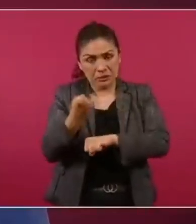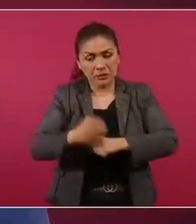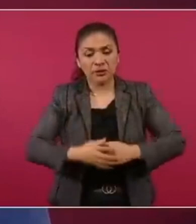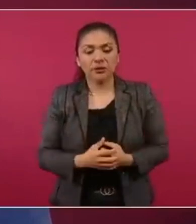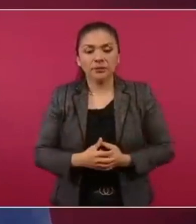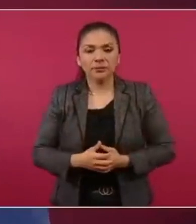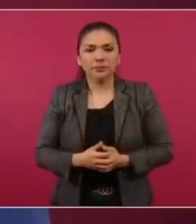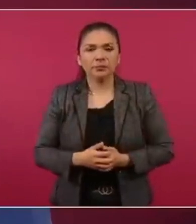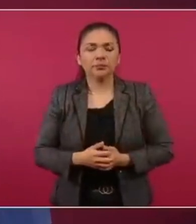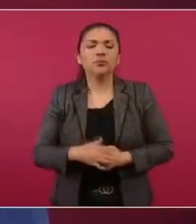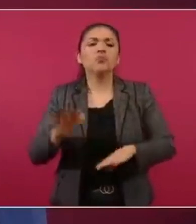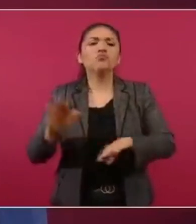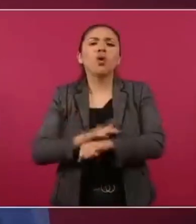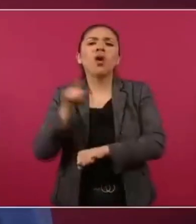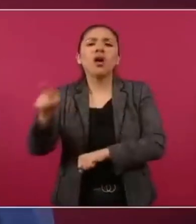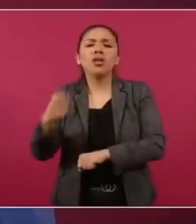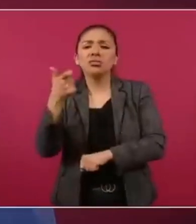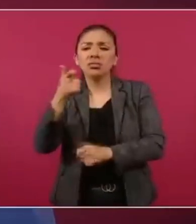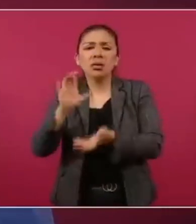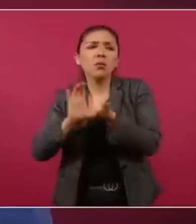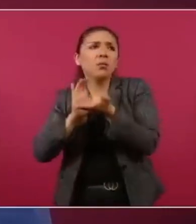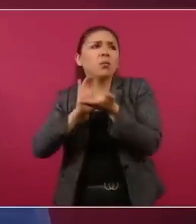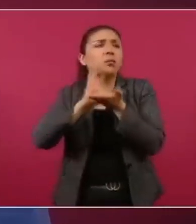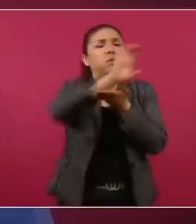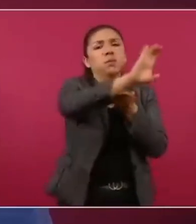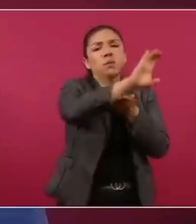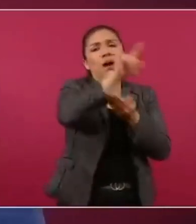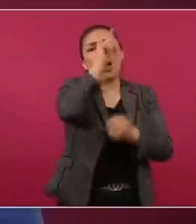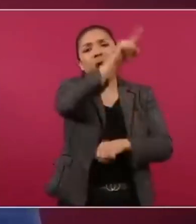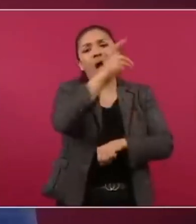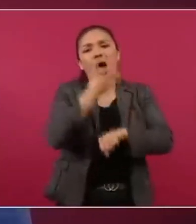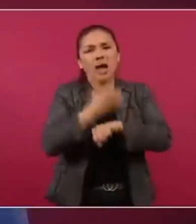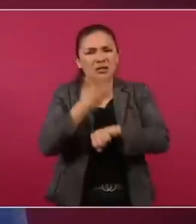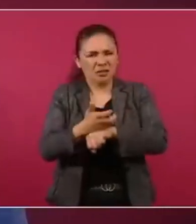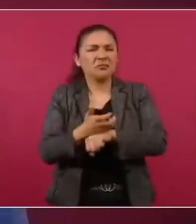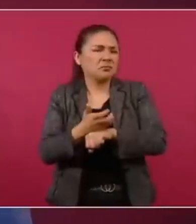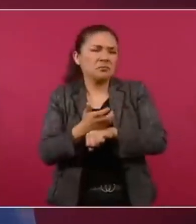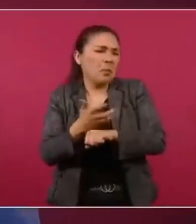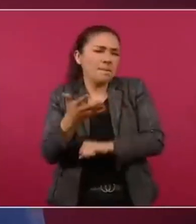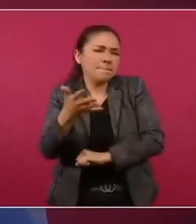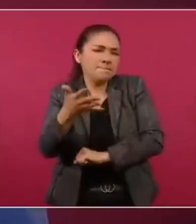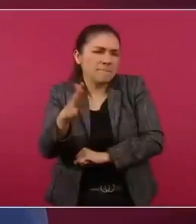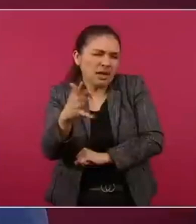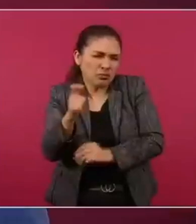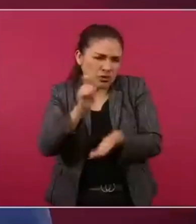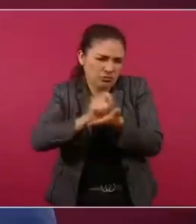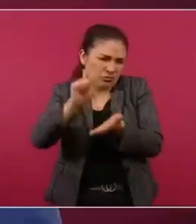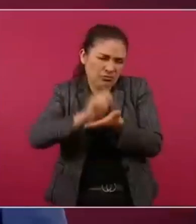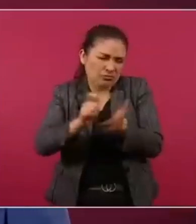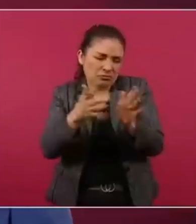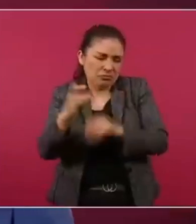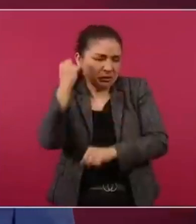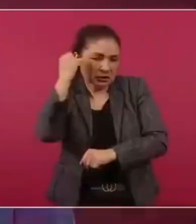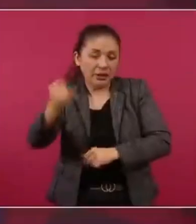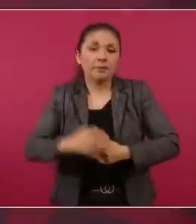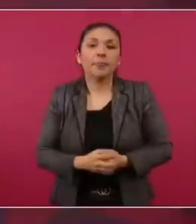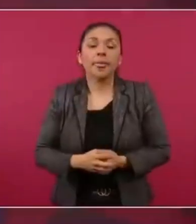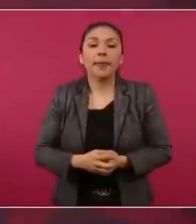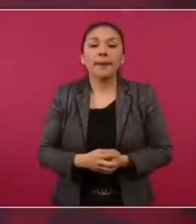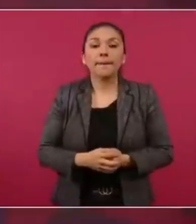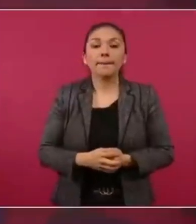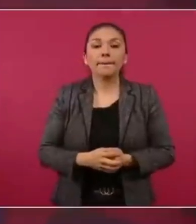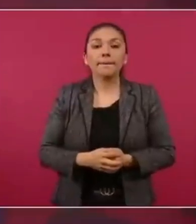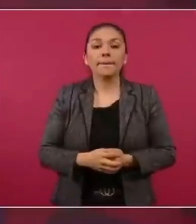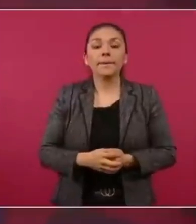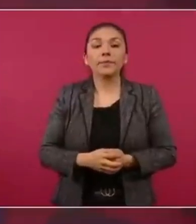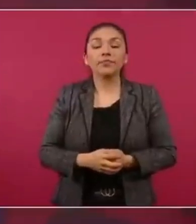que había transferido dinero a Estados Unidos, algo por el estilo. Y que él